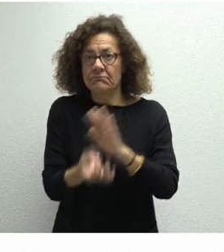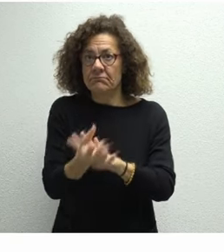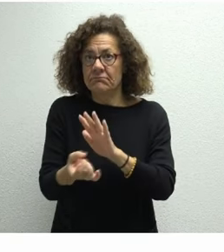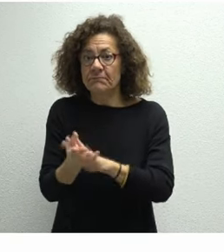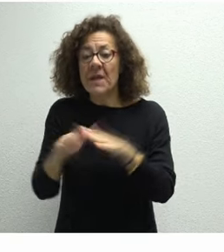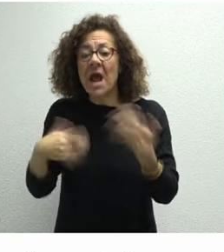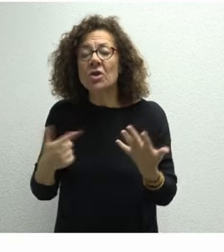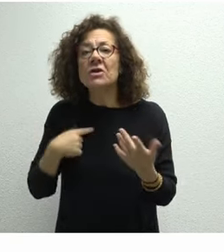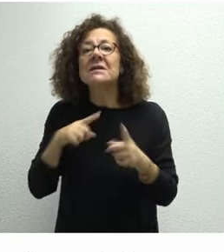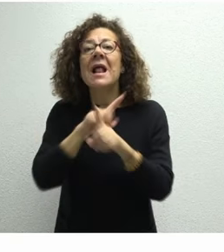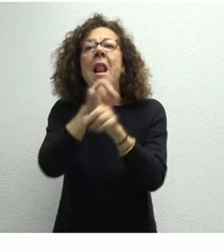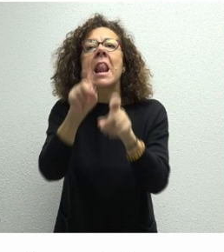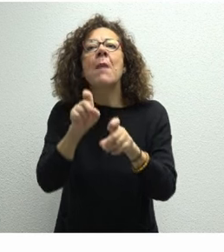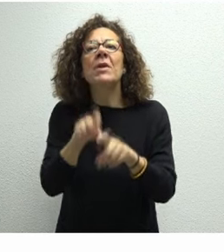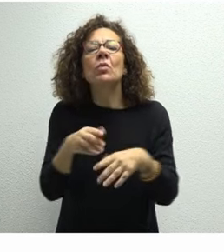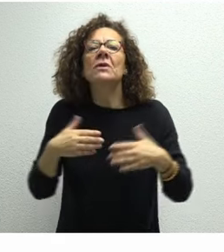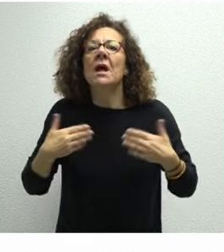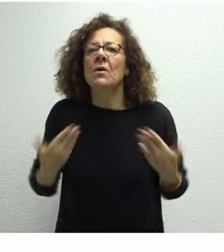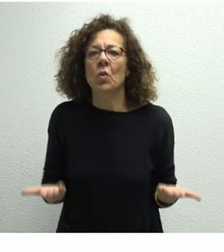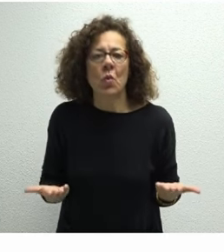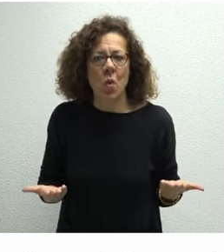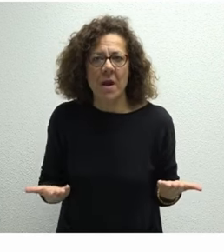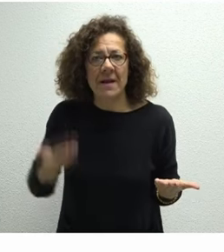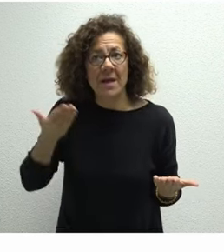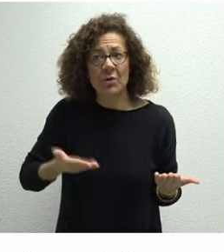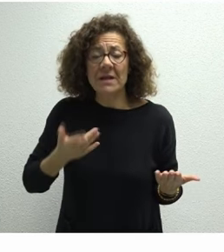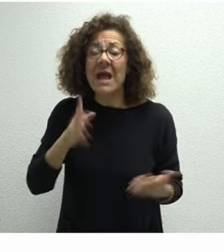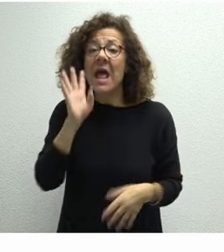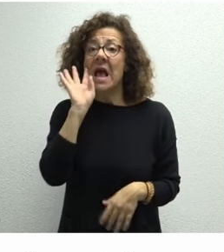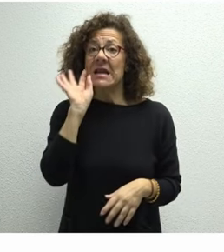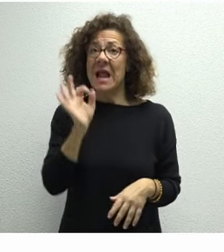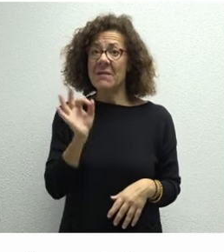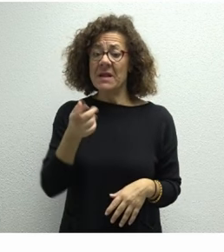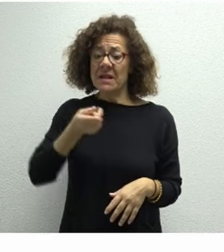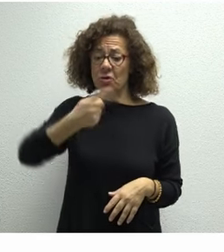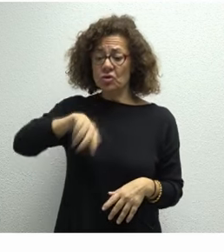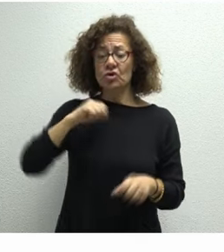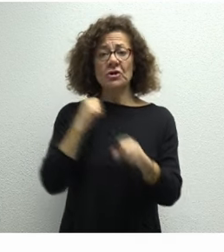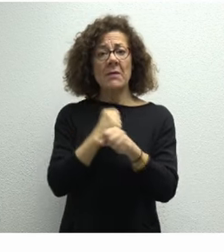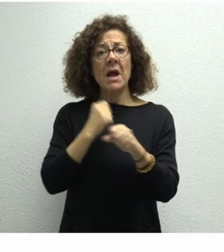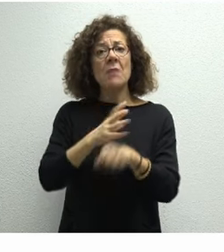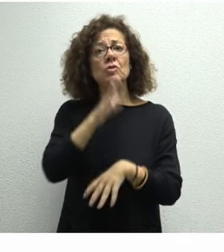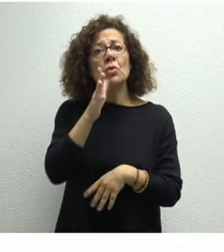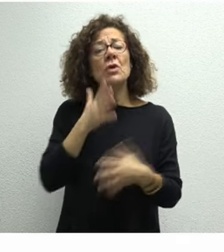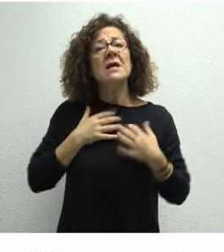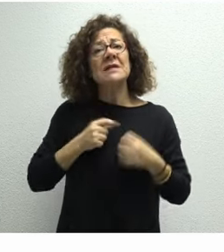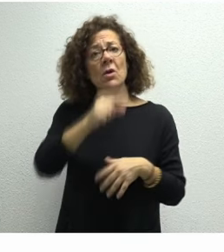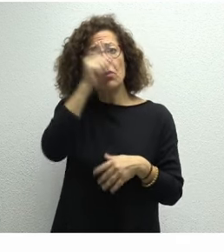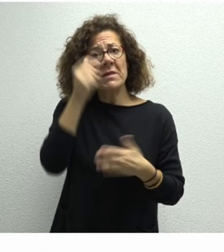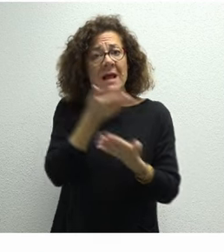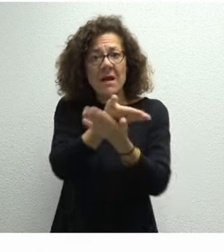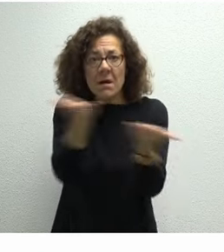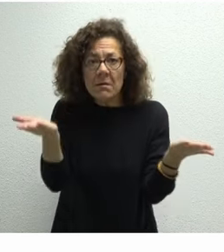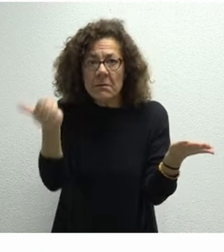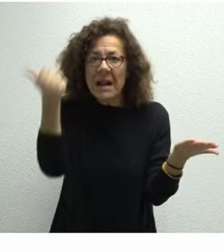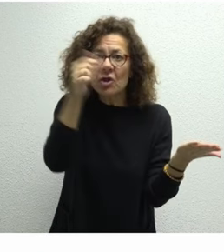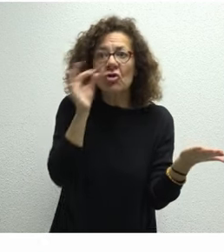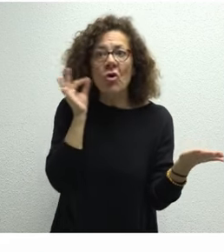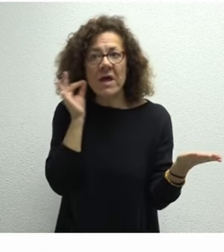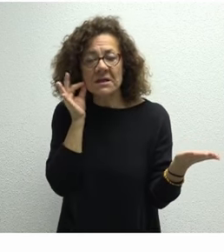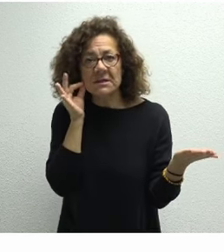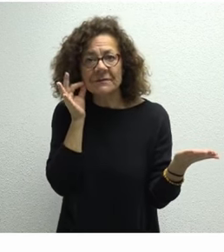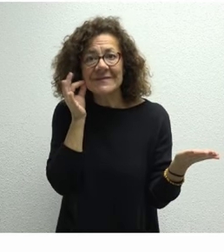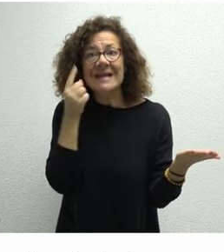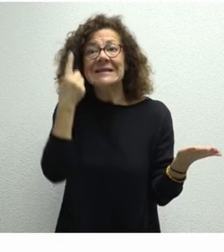entonces la gran pregunta era eh realmente estamos trabajando por una Salud Mental para todos para todas